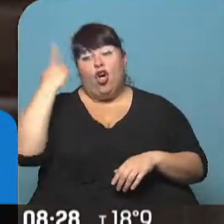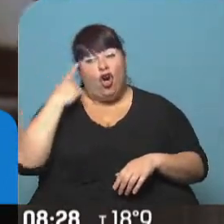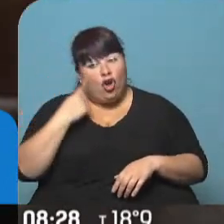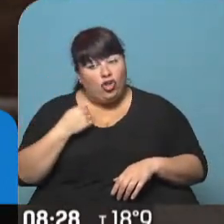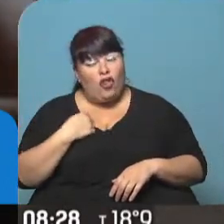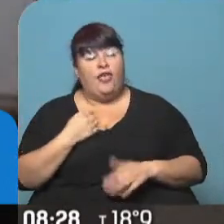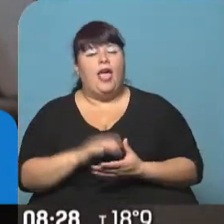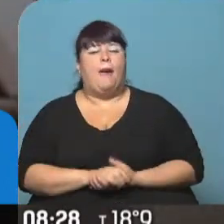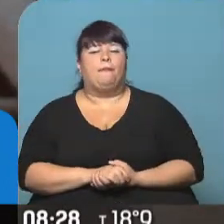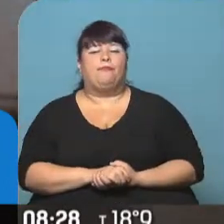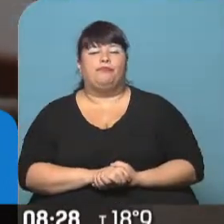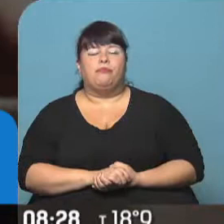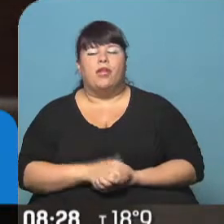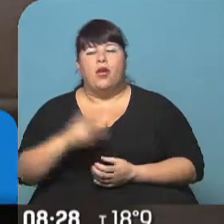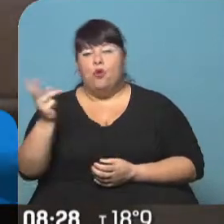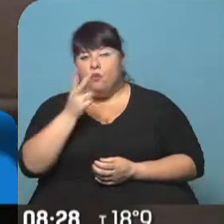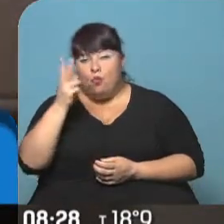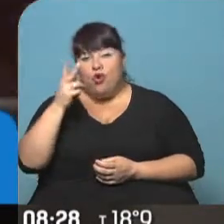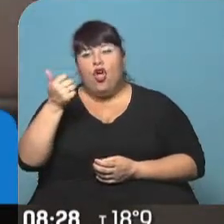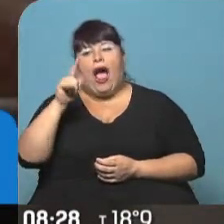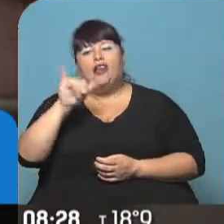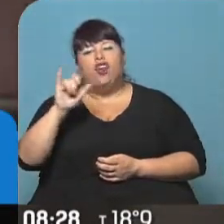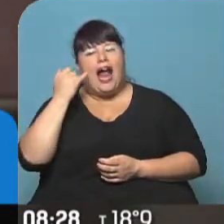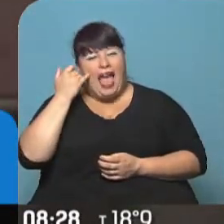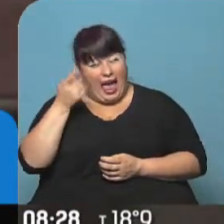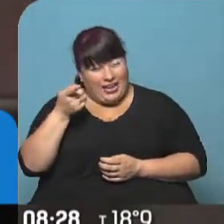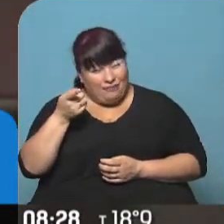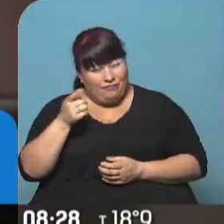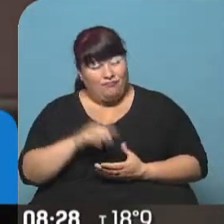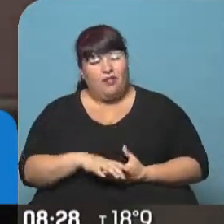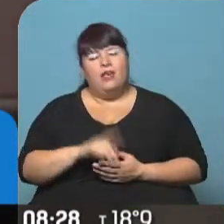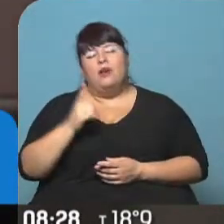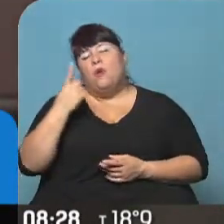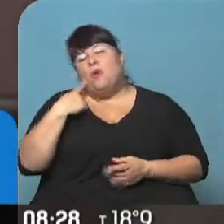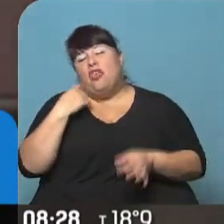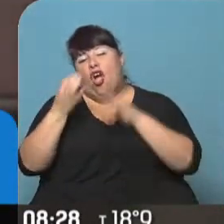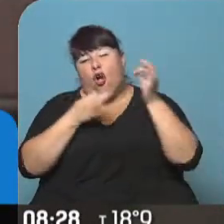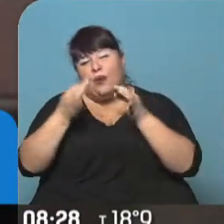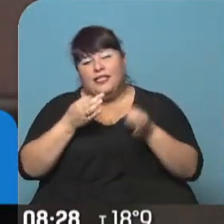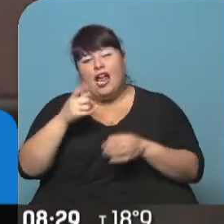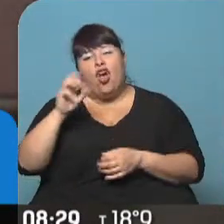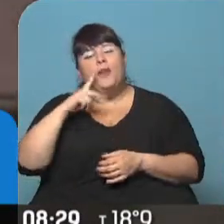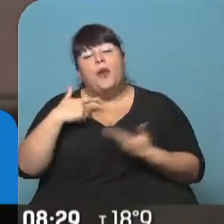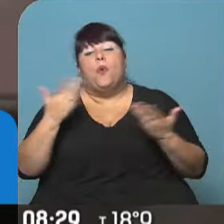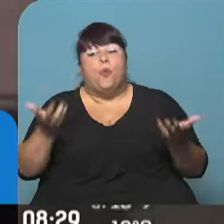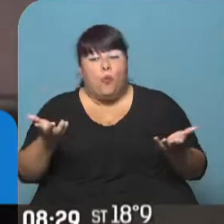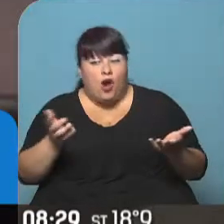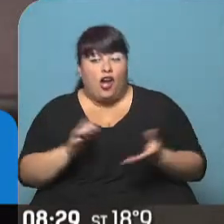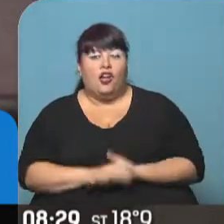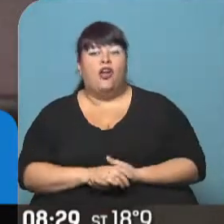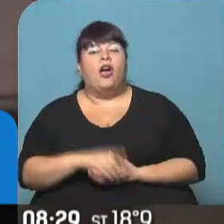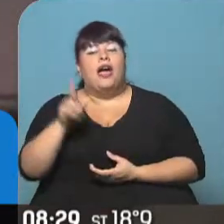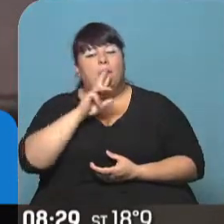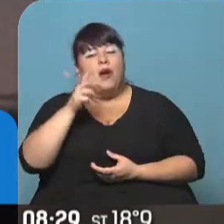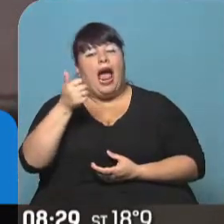cuando falleció María Julia Usogaray, ¿no? Un día así charlando con Francisco Oliver, decíamos, bueno, María